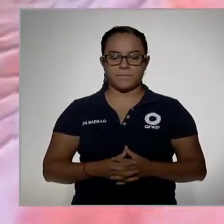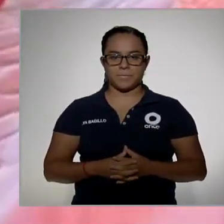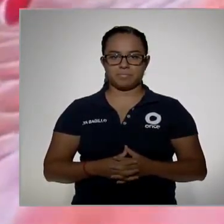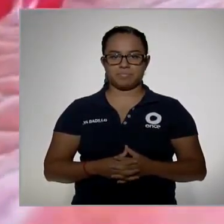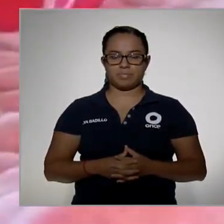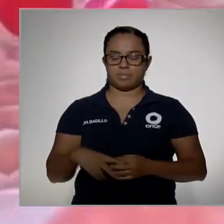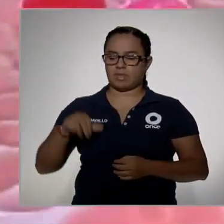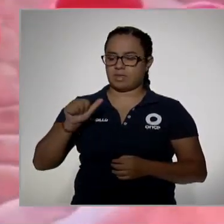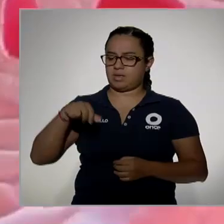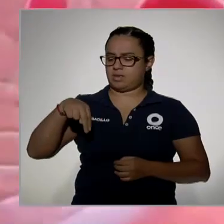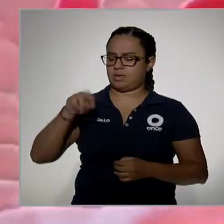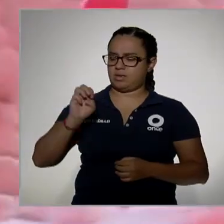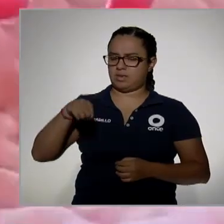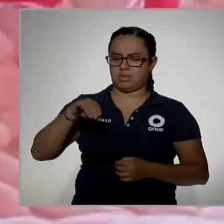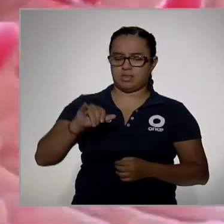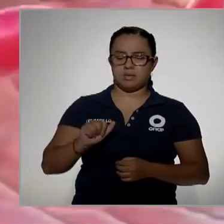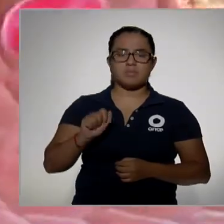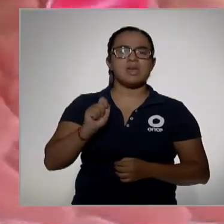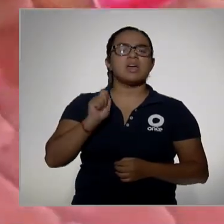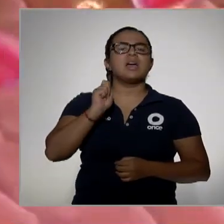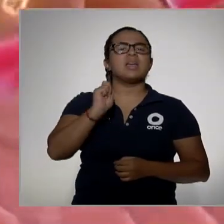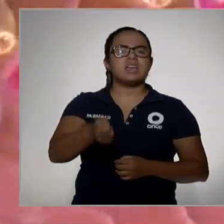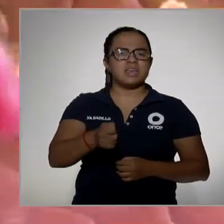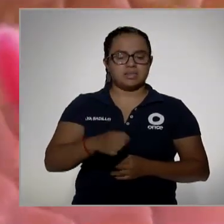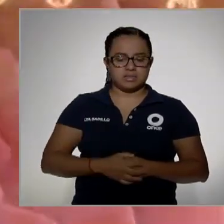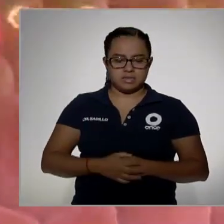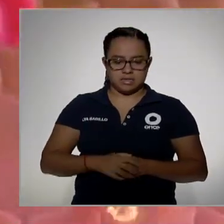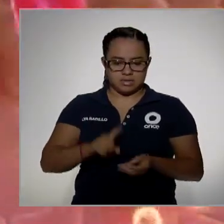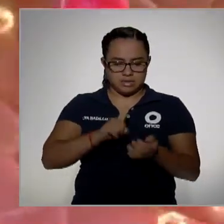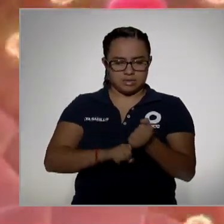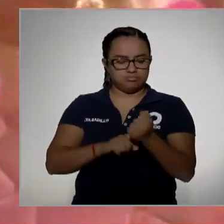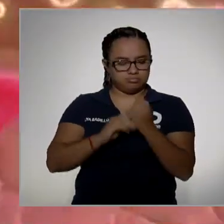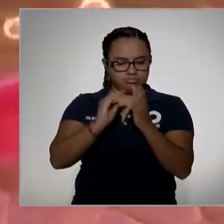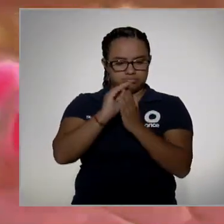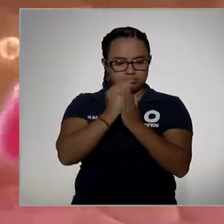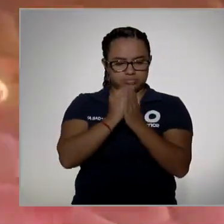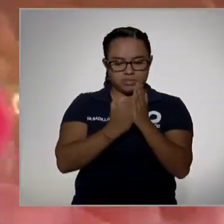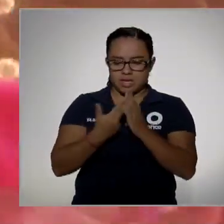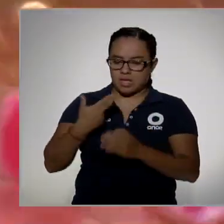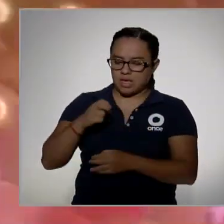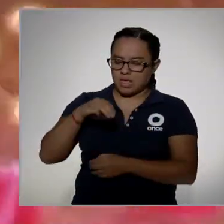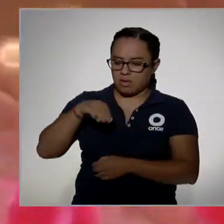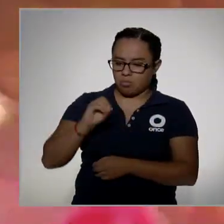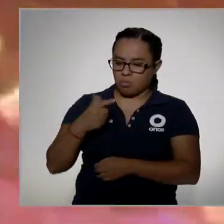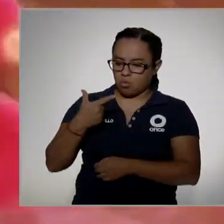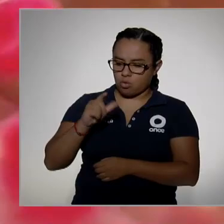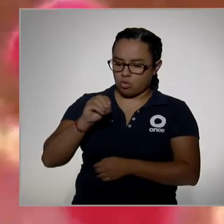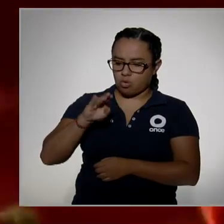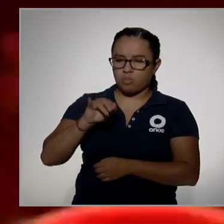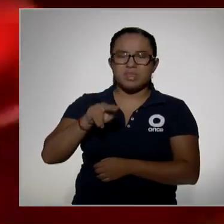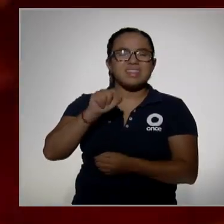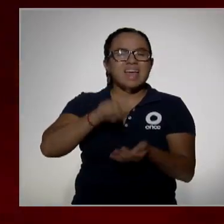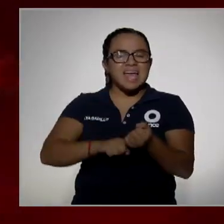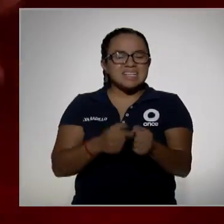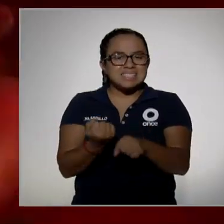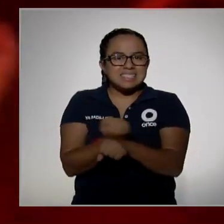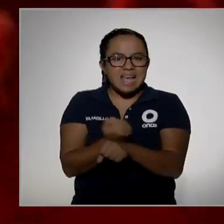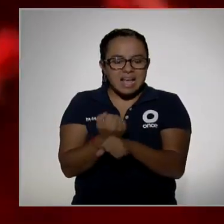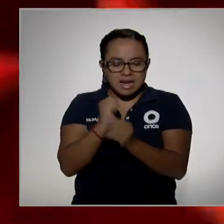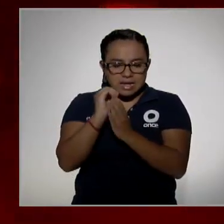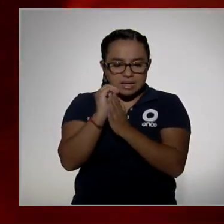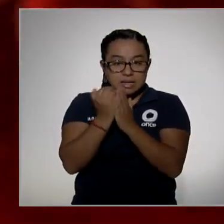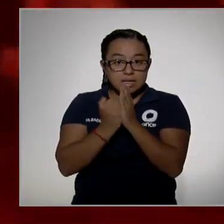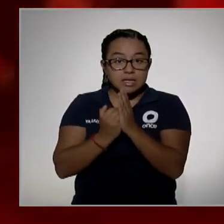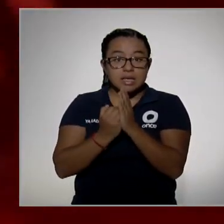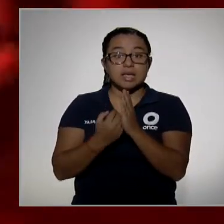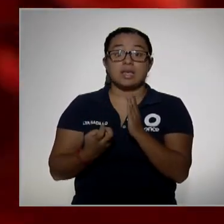la anemia es una disminución de la concentración de hemoglobina en sangre disminución